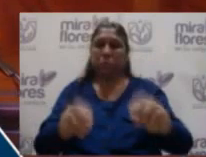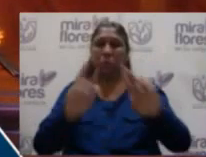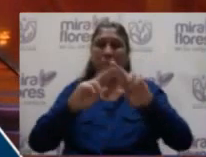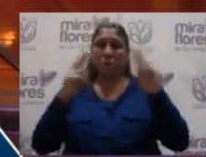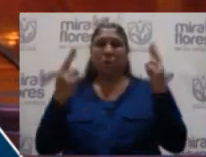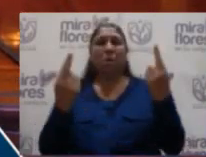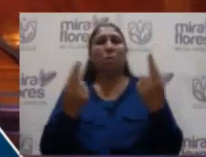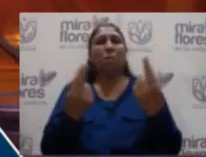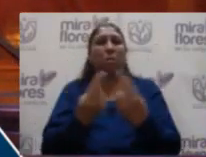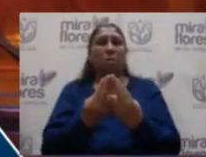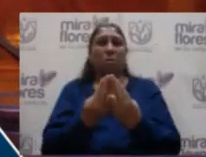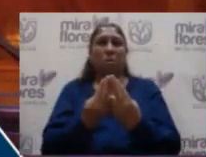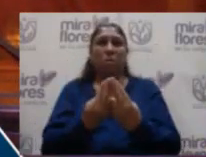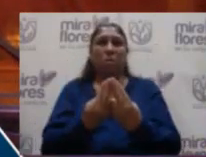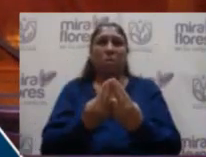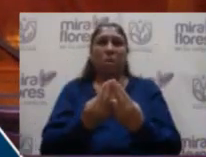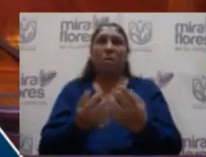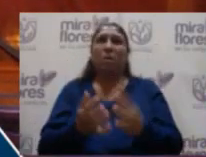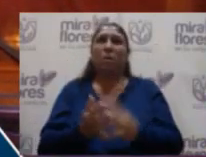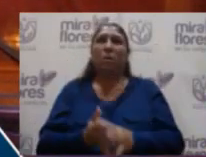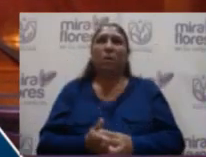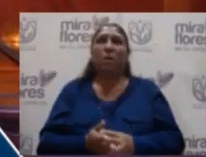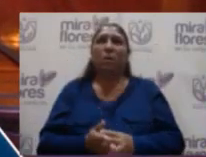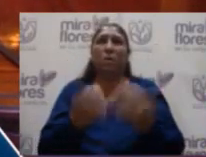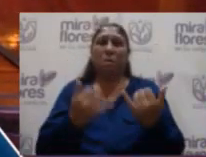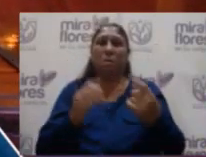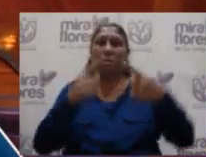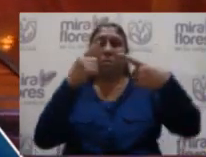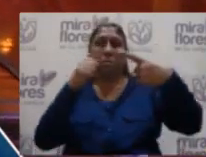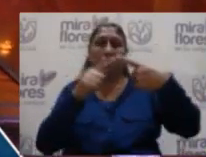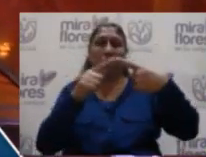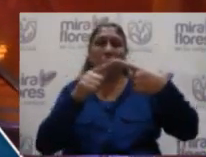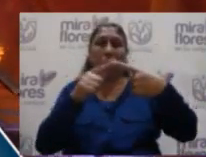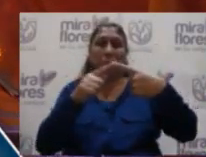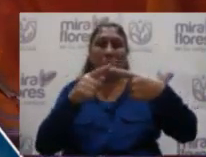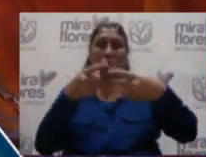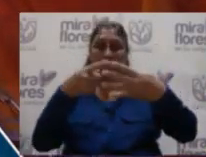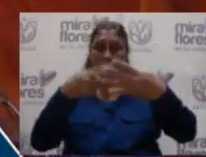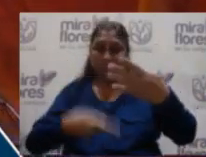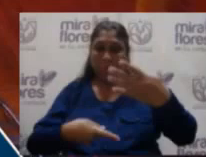Y vamos a lo que es el primer punto que tenemos en agenda.